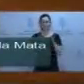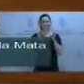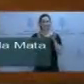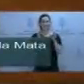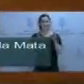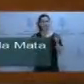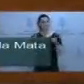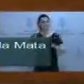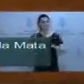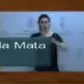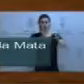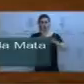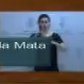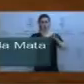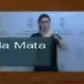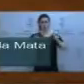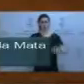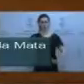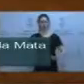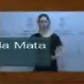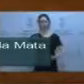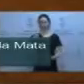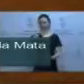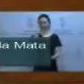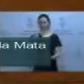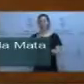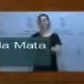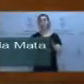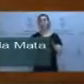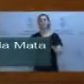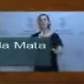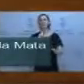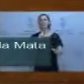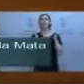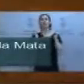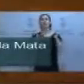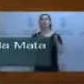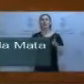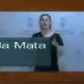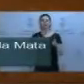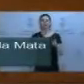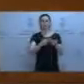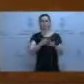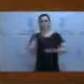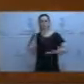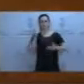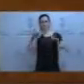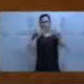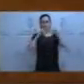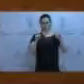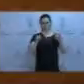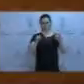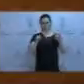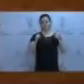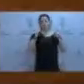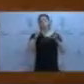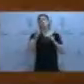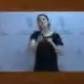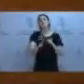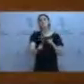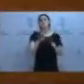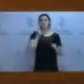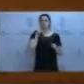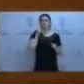constructiva, pero sobre todo que dé voz al sector del taxi asturiano. Y ya sea de paso,